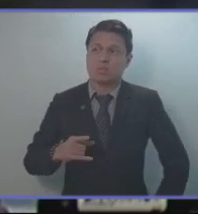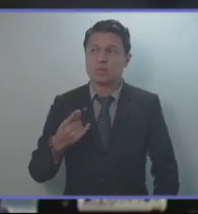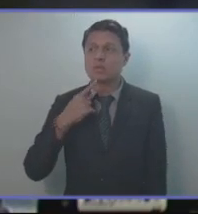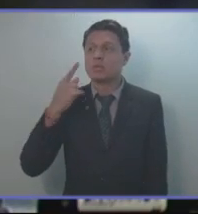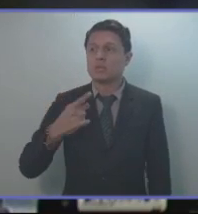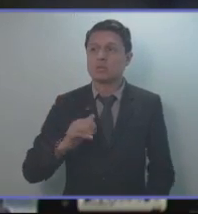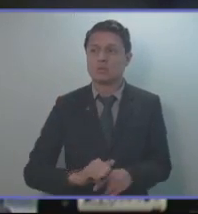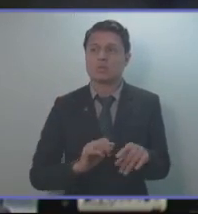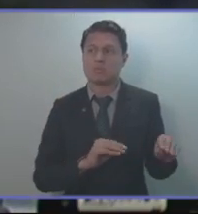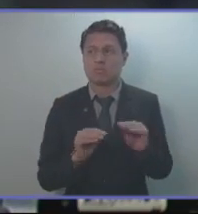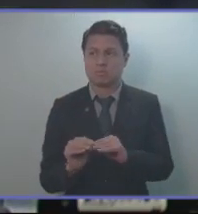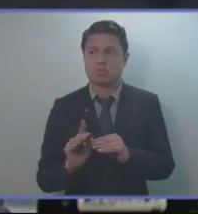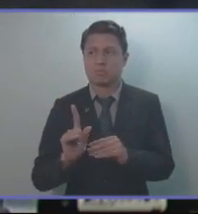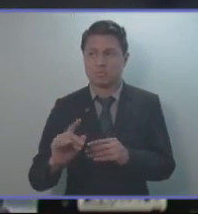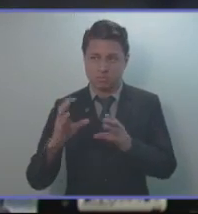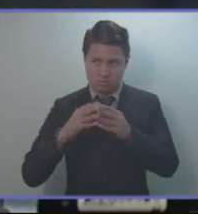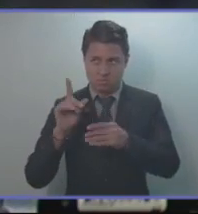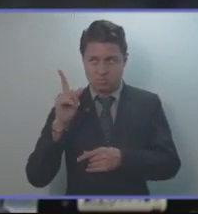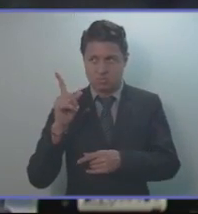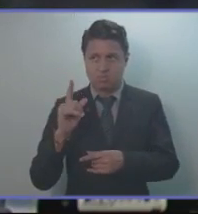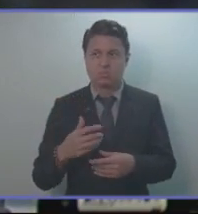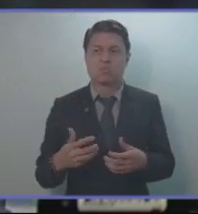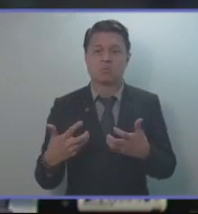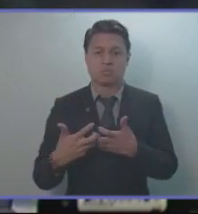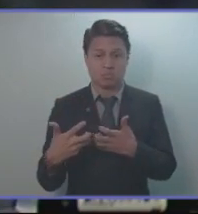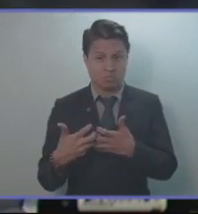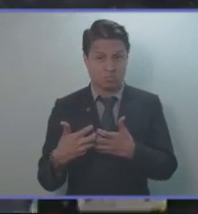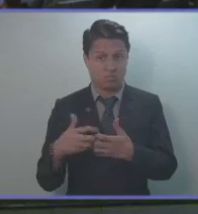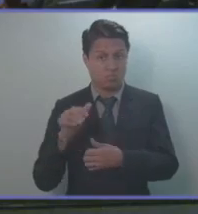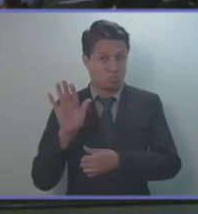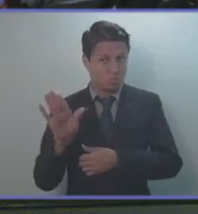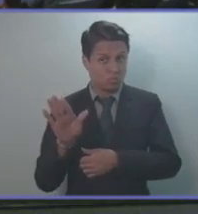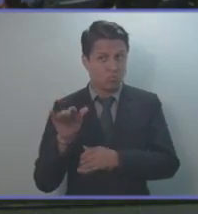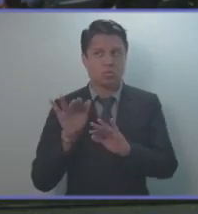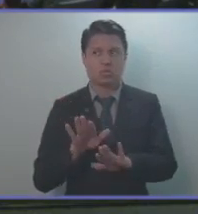cúmplale a sus colegas maestros. Muchas gracias.